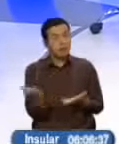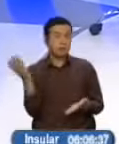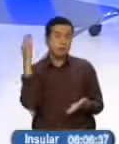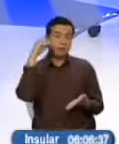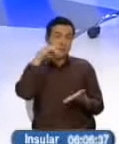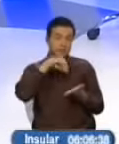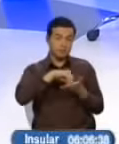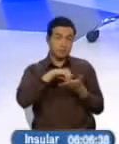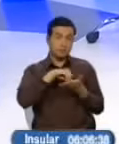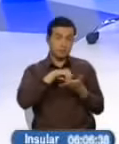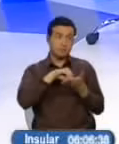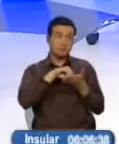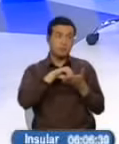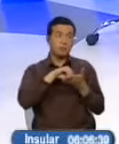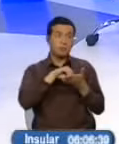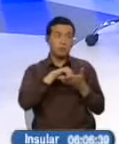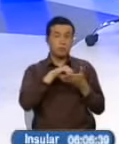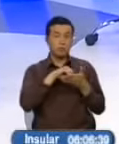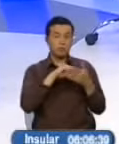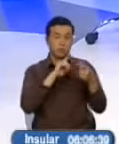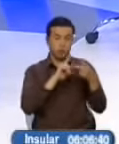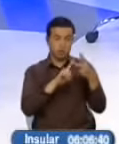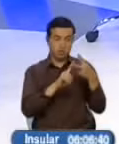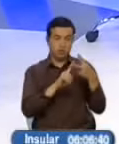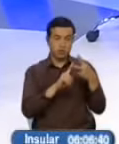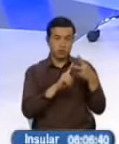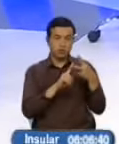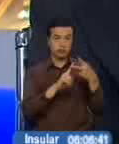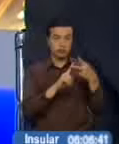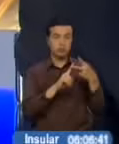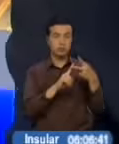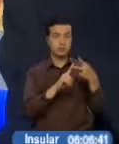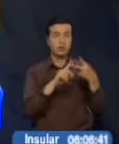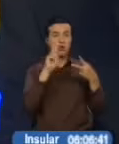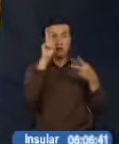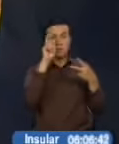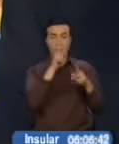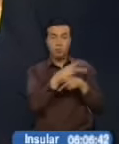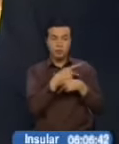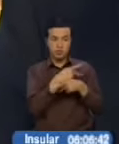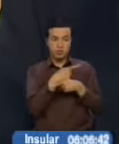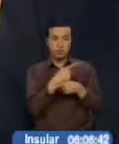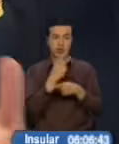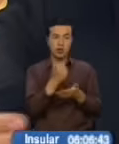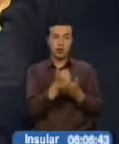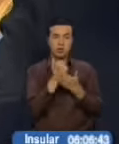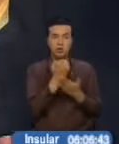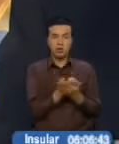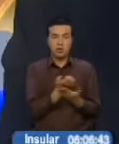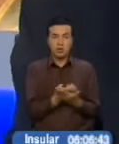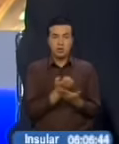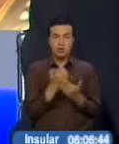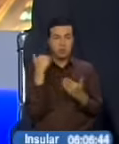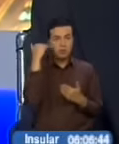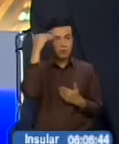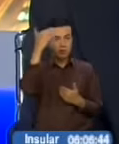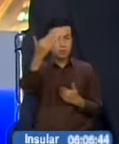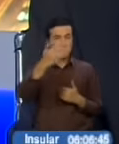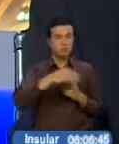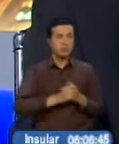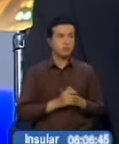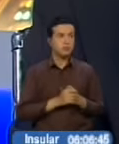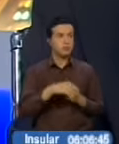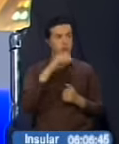encajar dentro de ese rubro. Dos, el tema productivo que genere beneficios económicos a futuro.